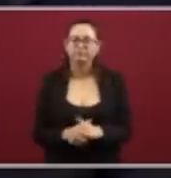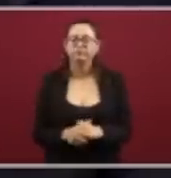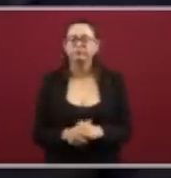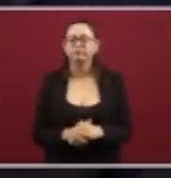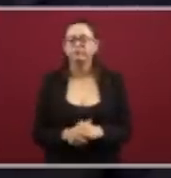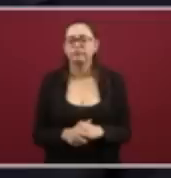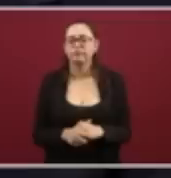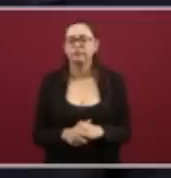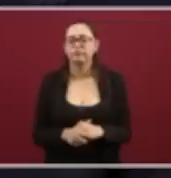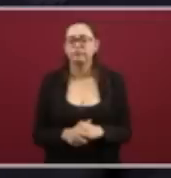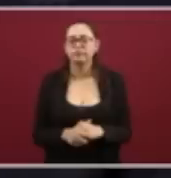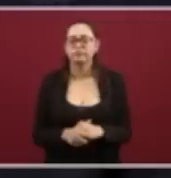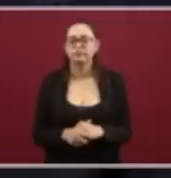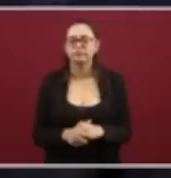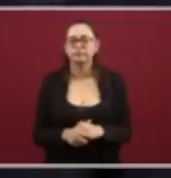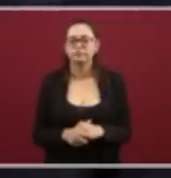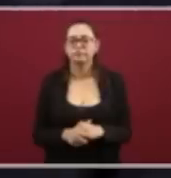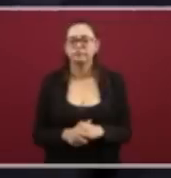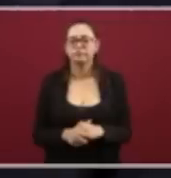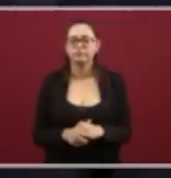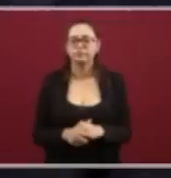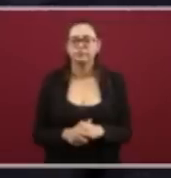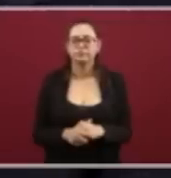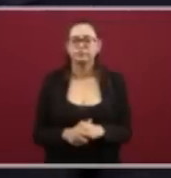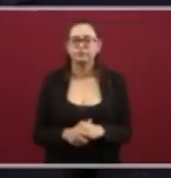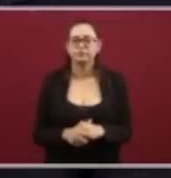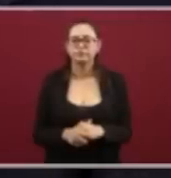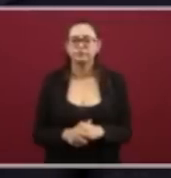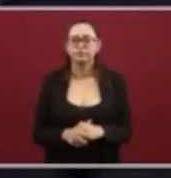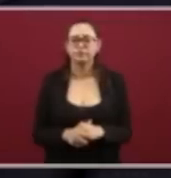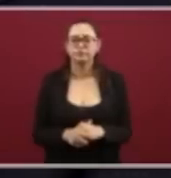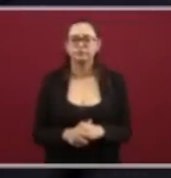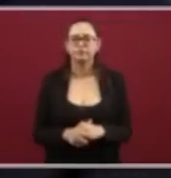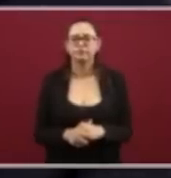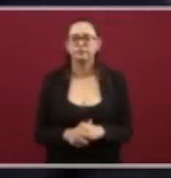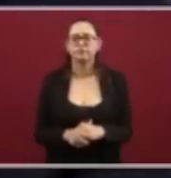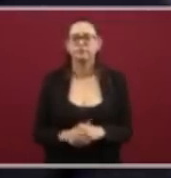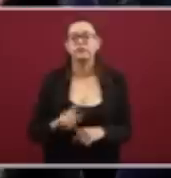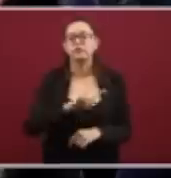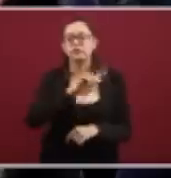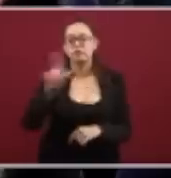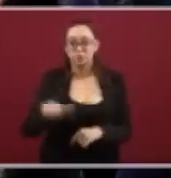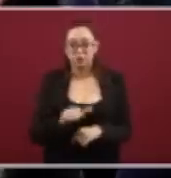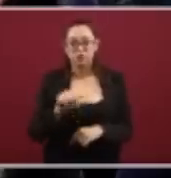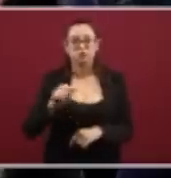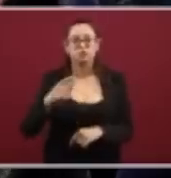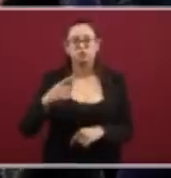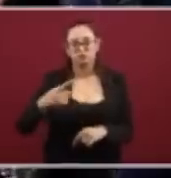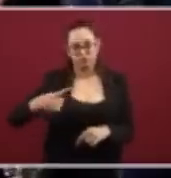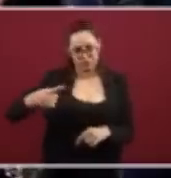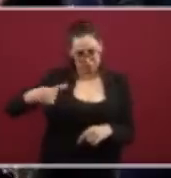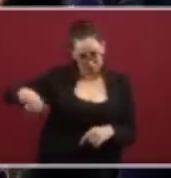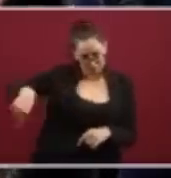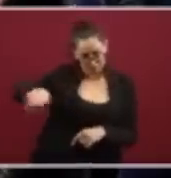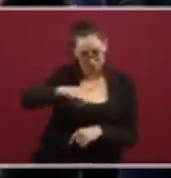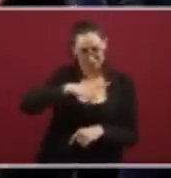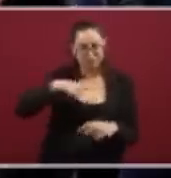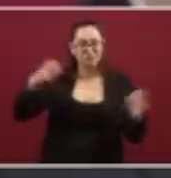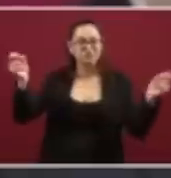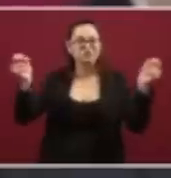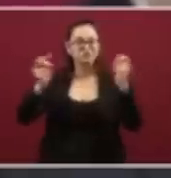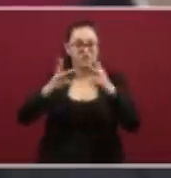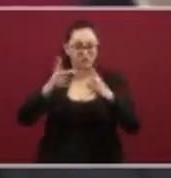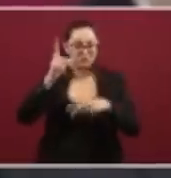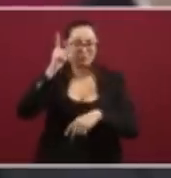y ya nosotros nos vamos a volver a encontrar mañana y vamos a hablar del